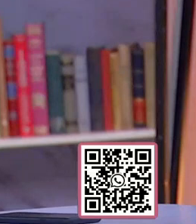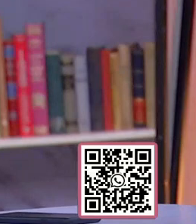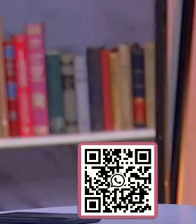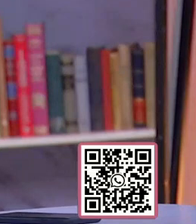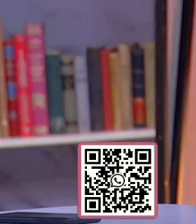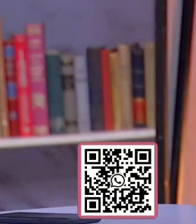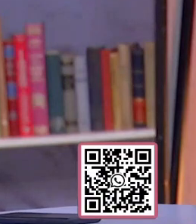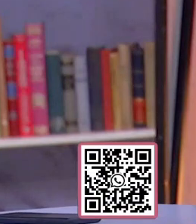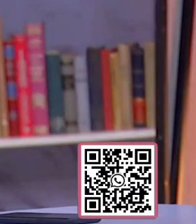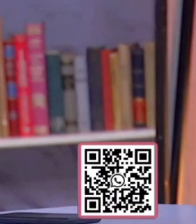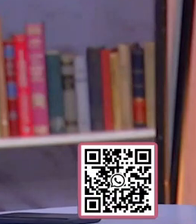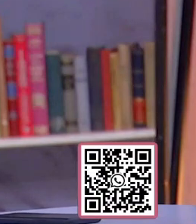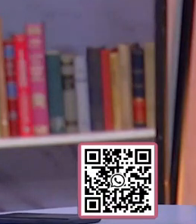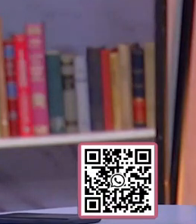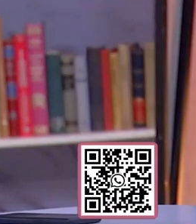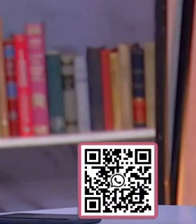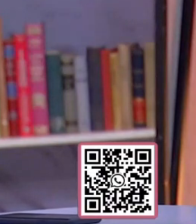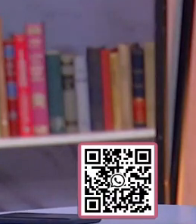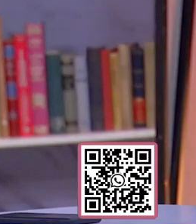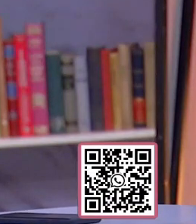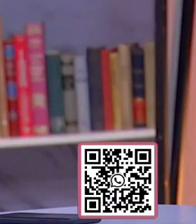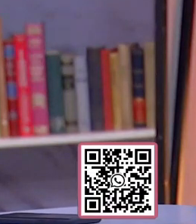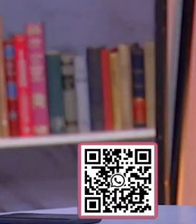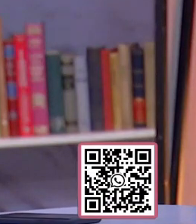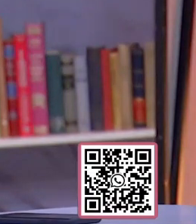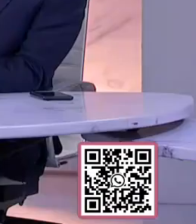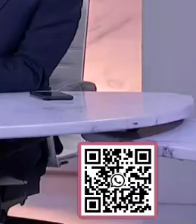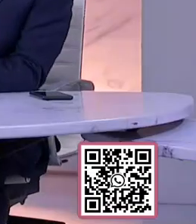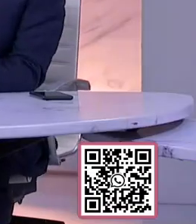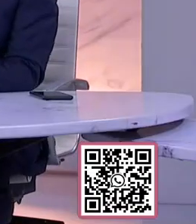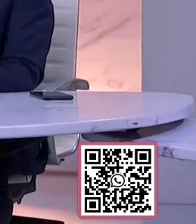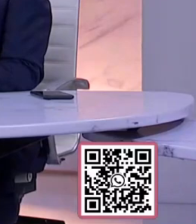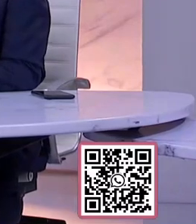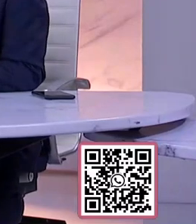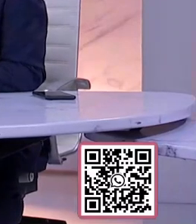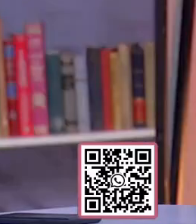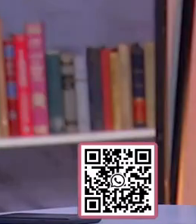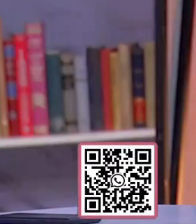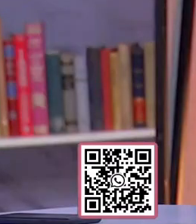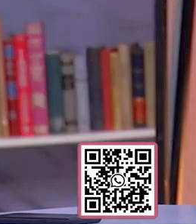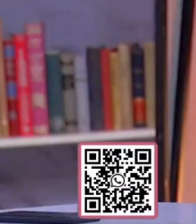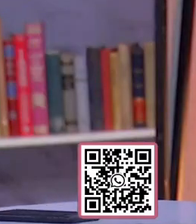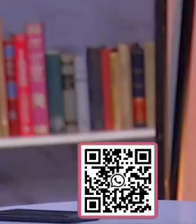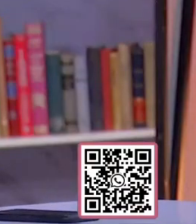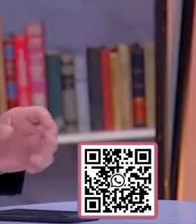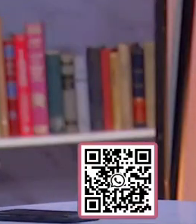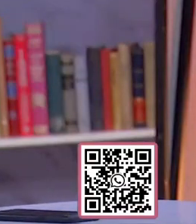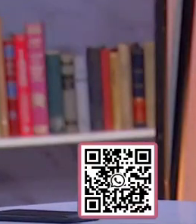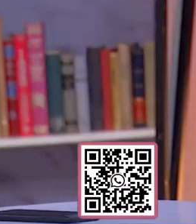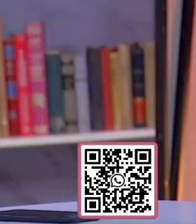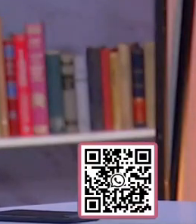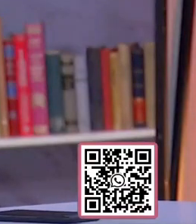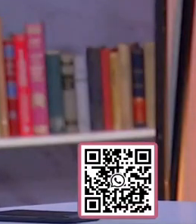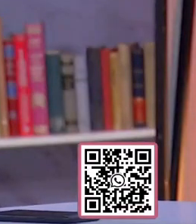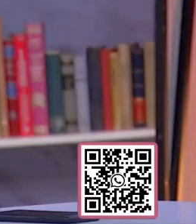señor presidente, por la felicitación tan cálida en este Día de la Libertad de Prensa. López Obrador reconoció que la relación con el presidente Joe Biden